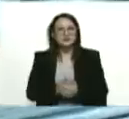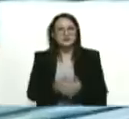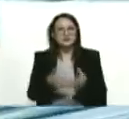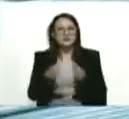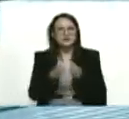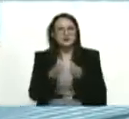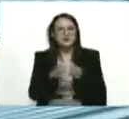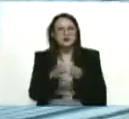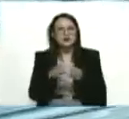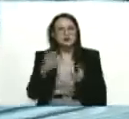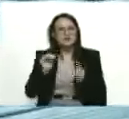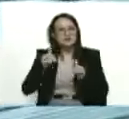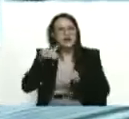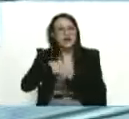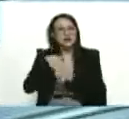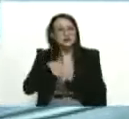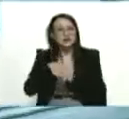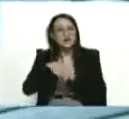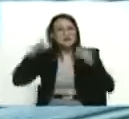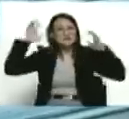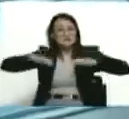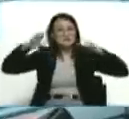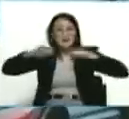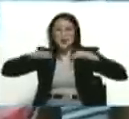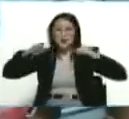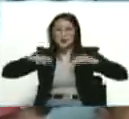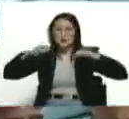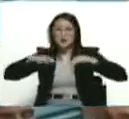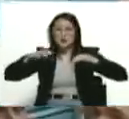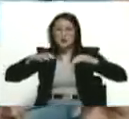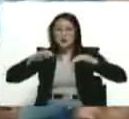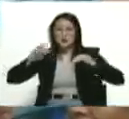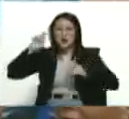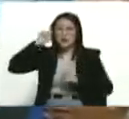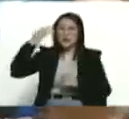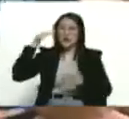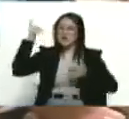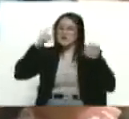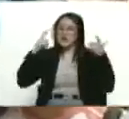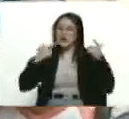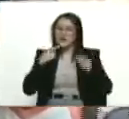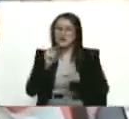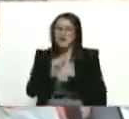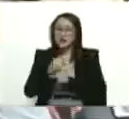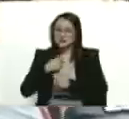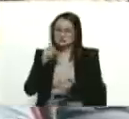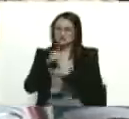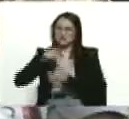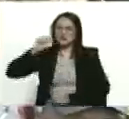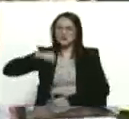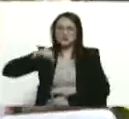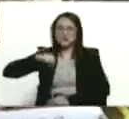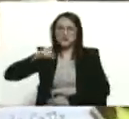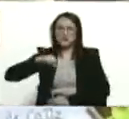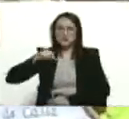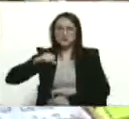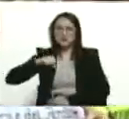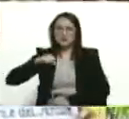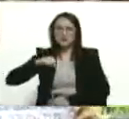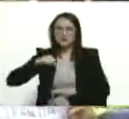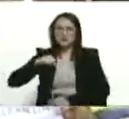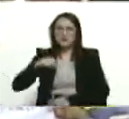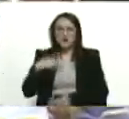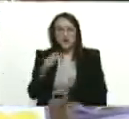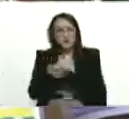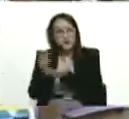el 7 fueron las elecciones, con ese palo de agua y cordonazo de San Francisco, Chávez dijo, presente. Entonces, compañero